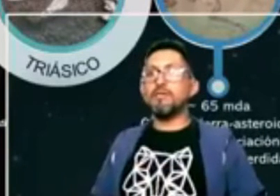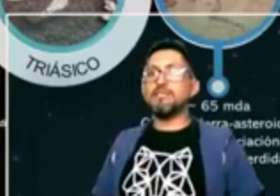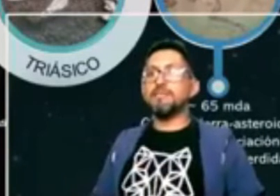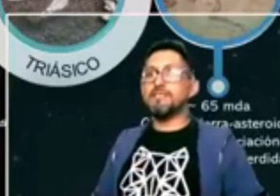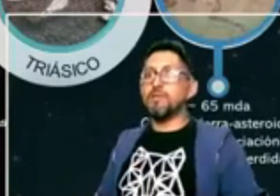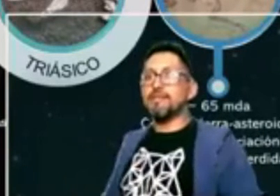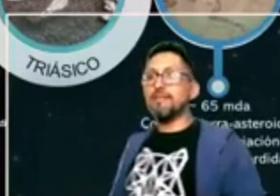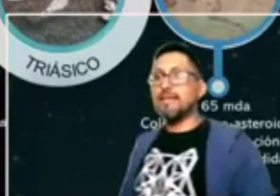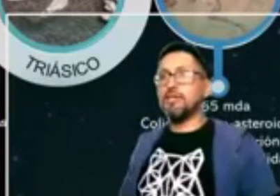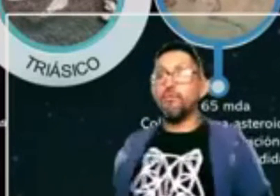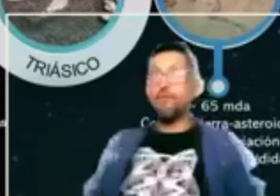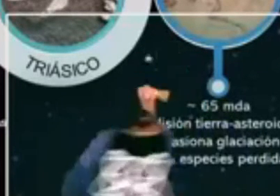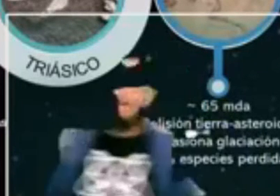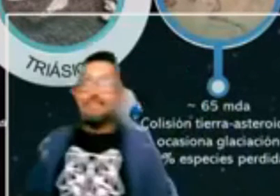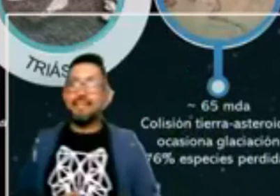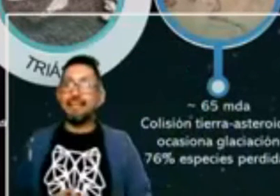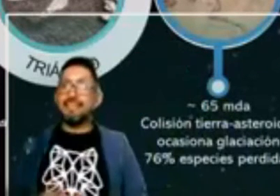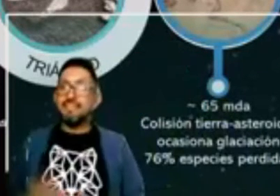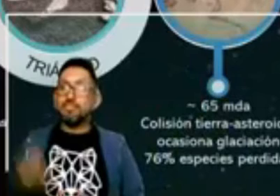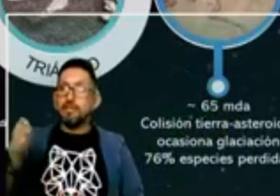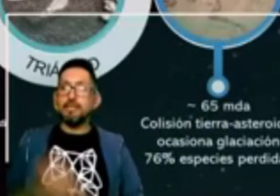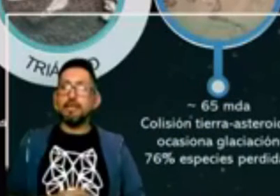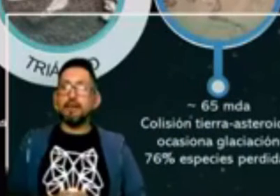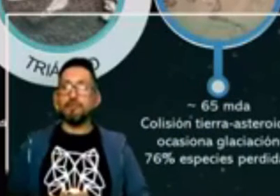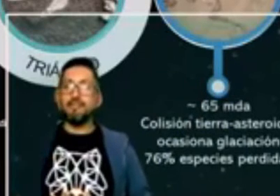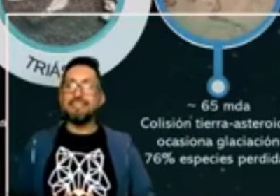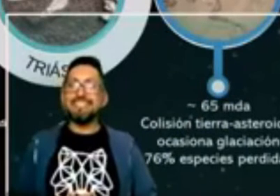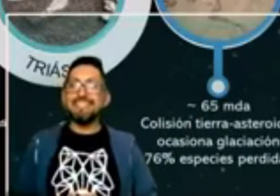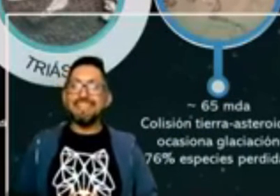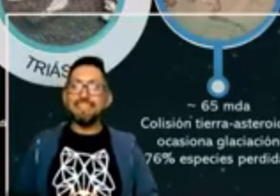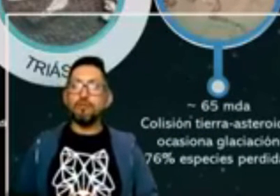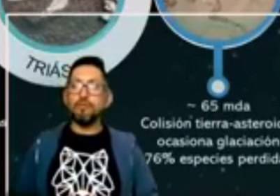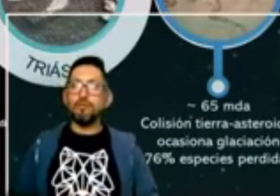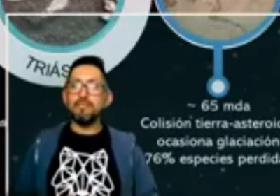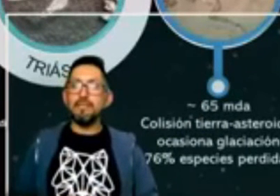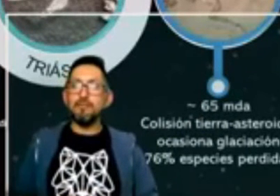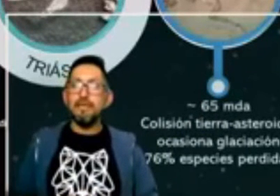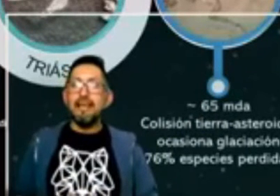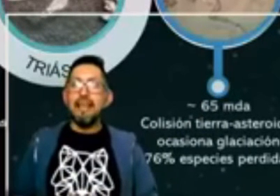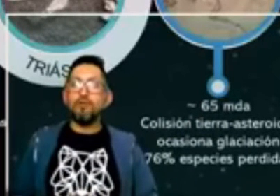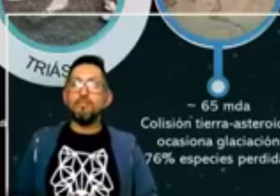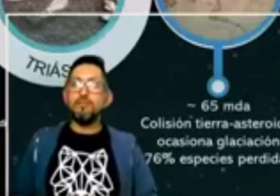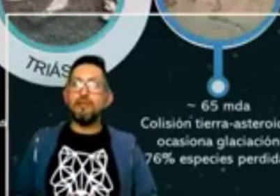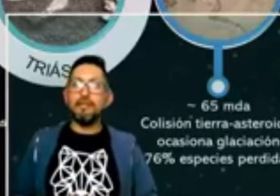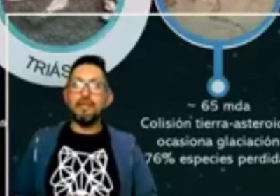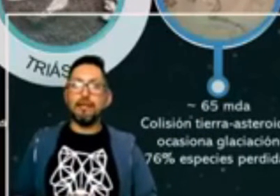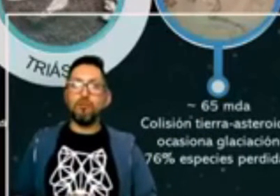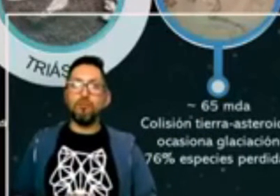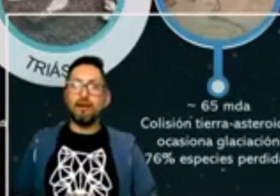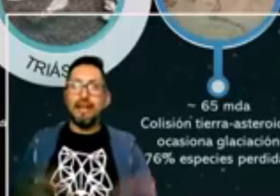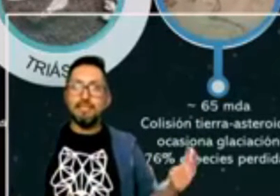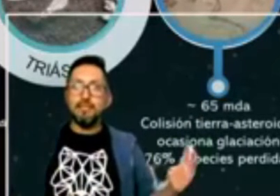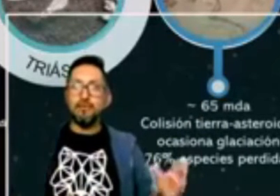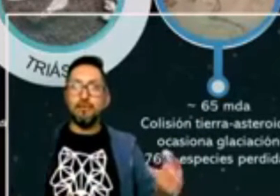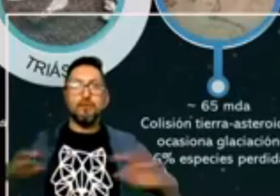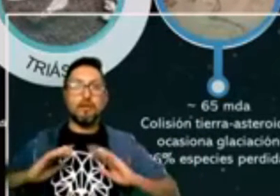80% de las especies durante el Triásico. Y en el Cretáceo, hace aproximadamente 65 millones de años, la colisión de la Tierra con un